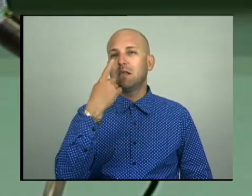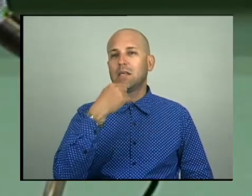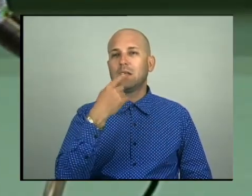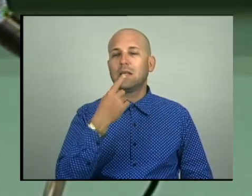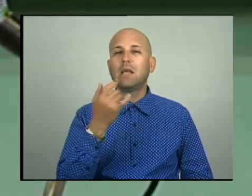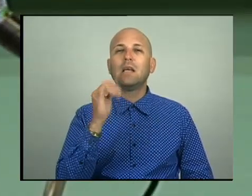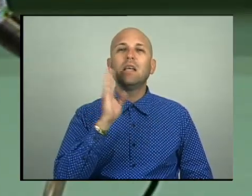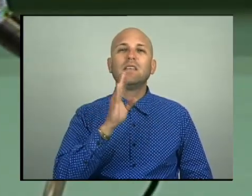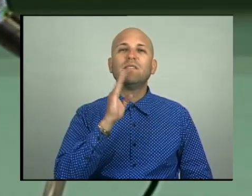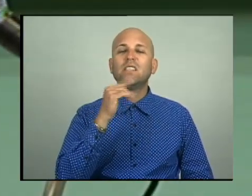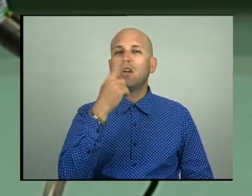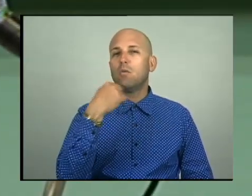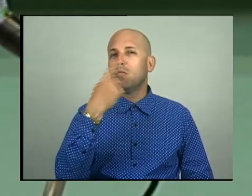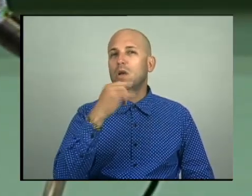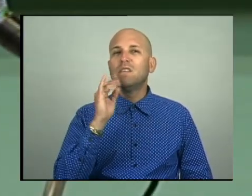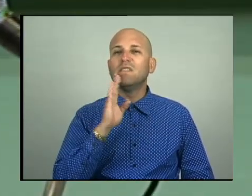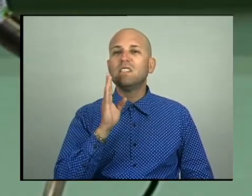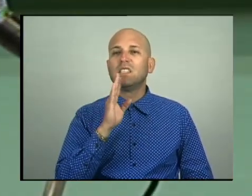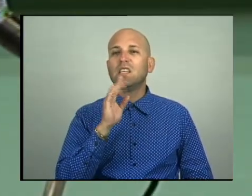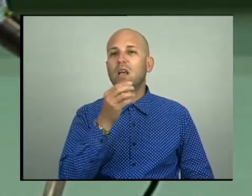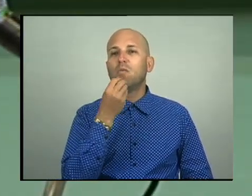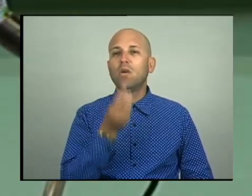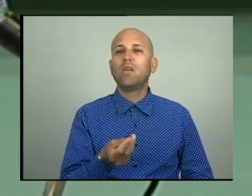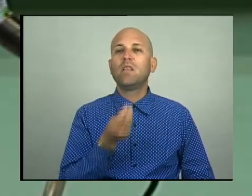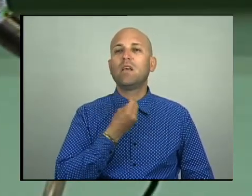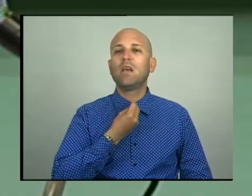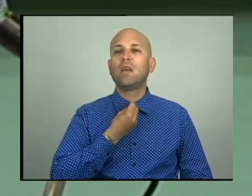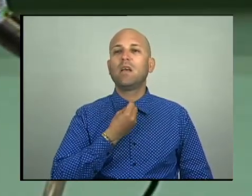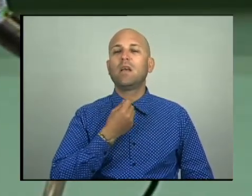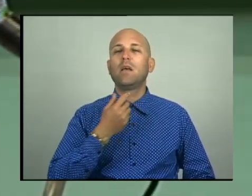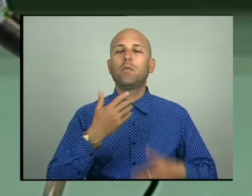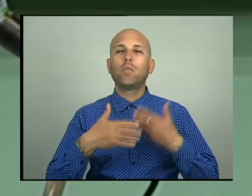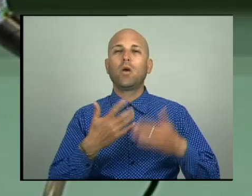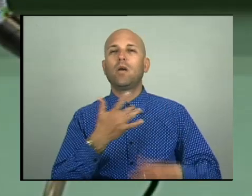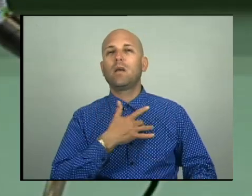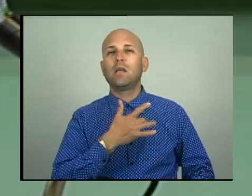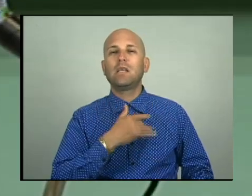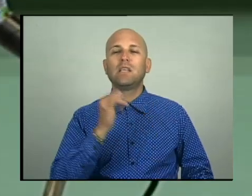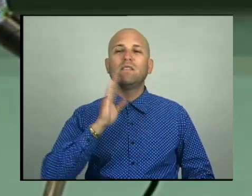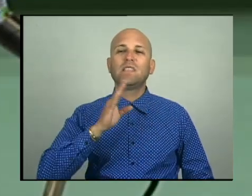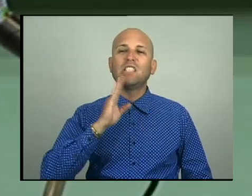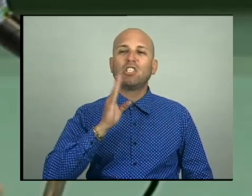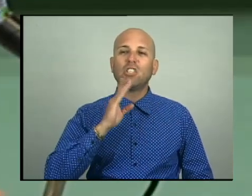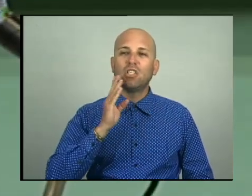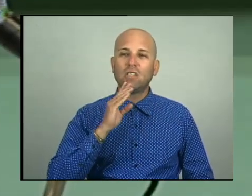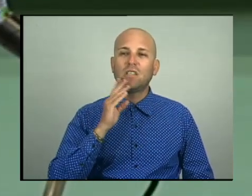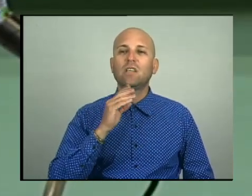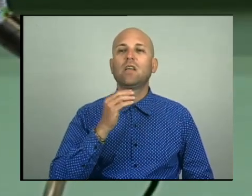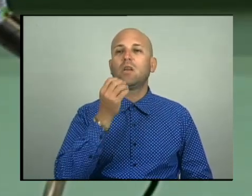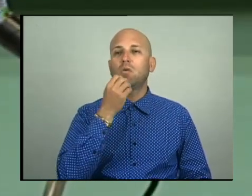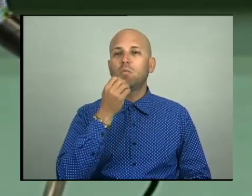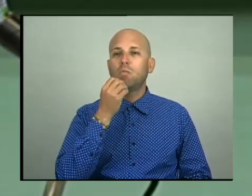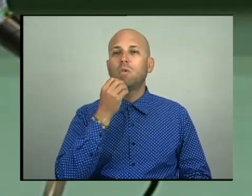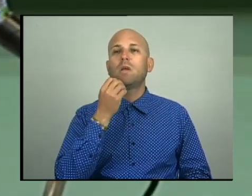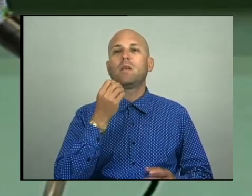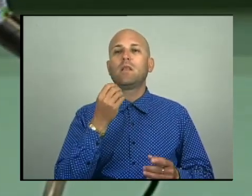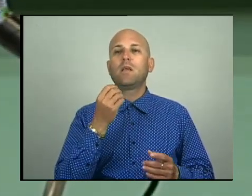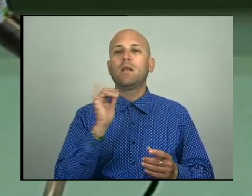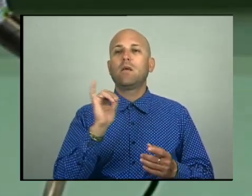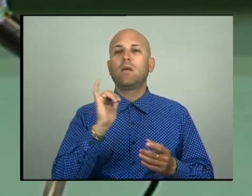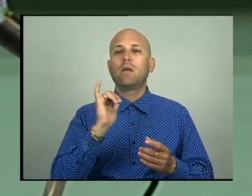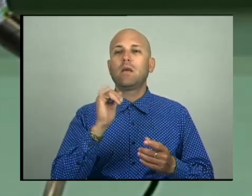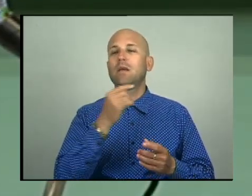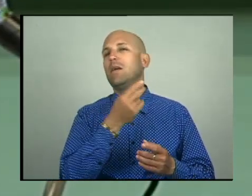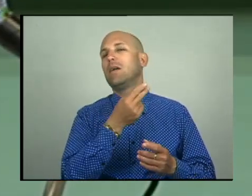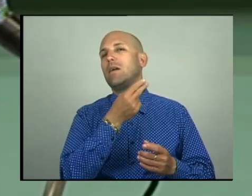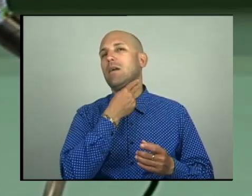cualquier infección bucal, pues le puede provocar endocarditis infecciosa que se llama, y despegarle el